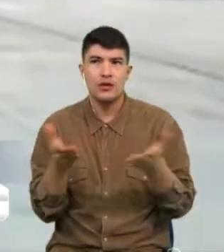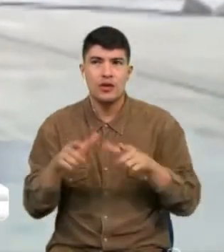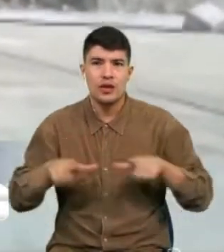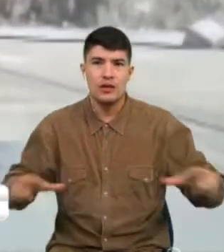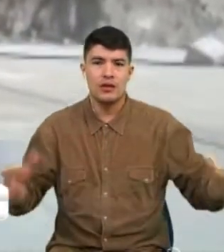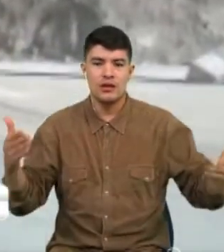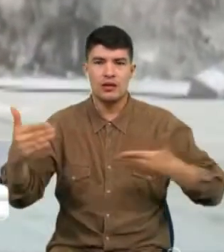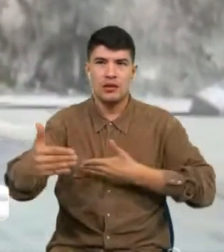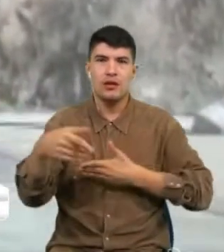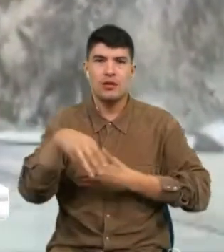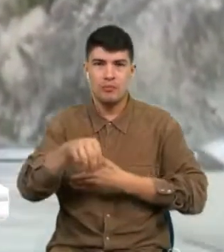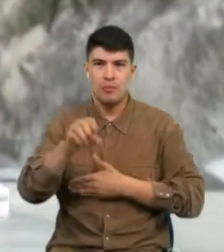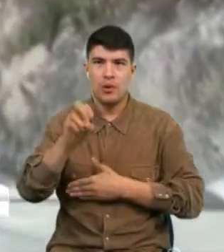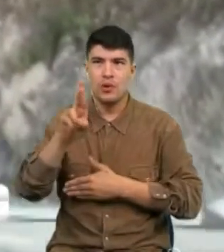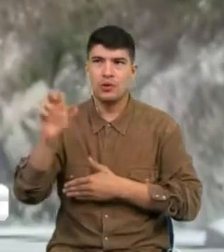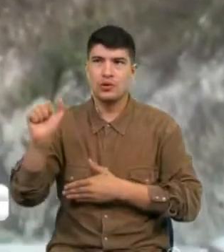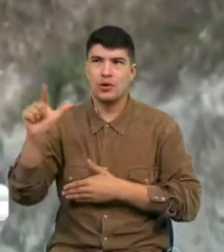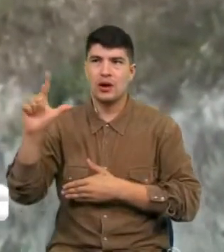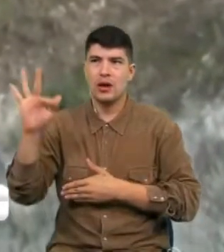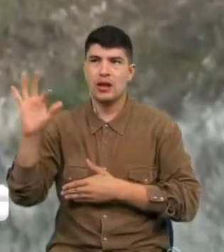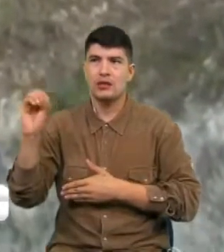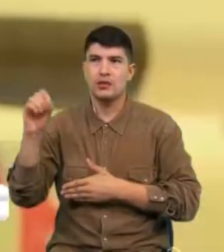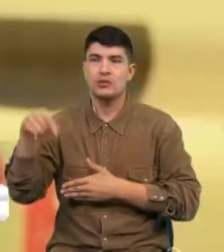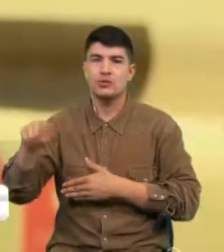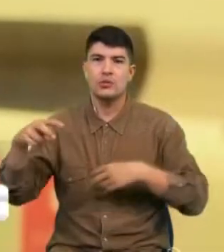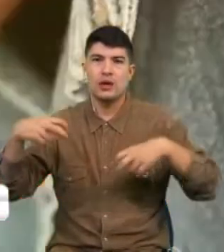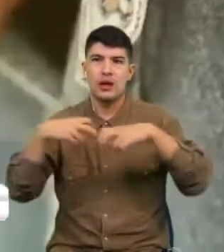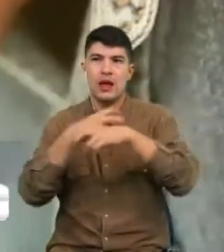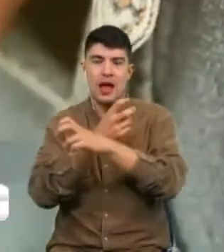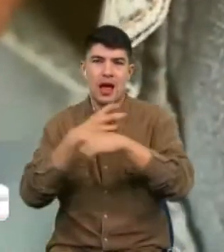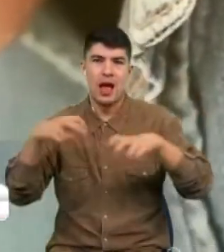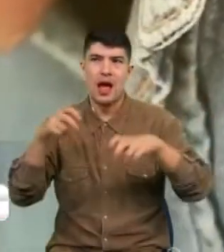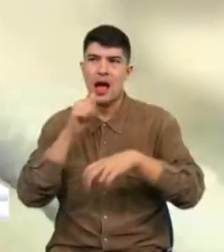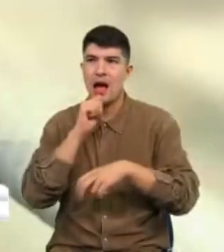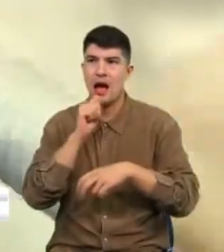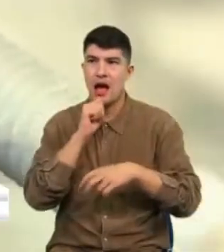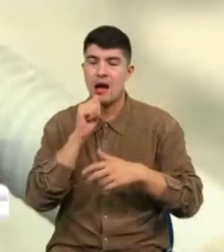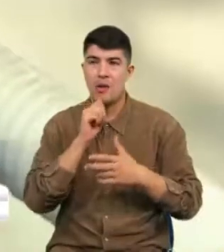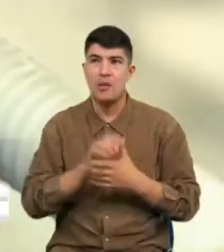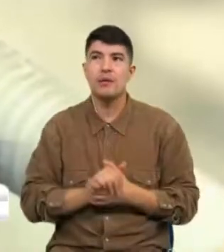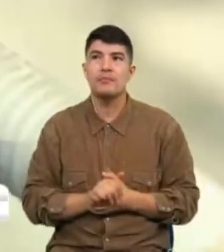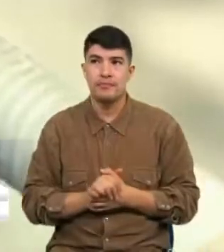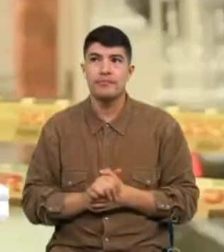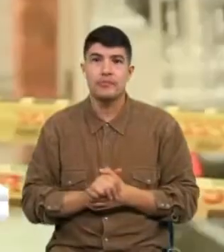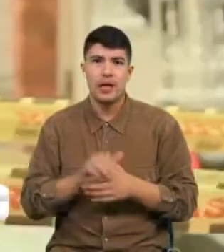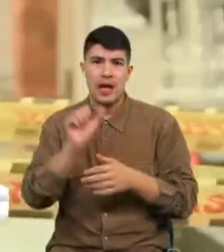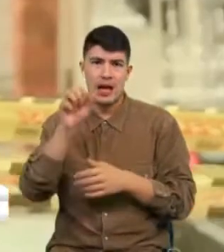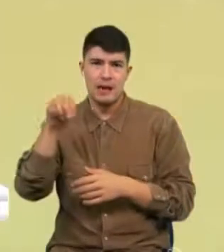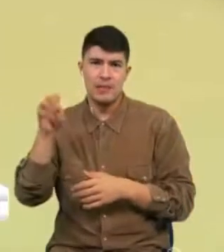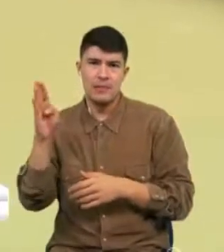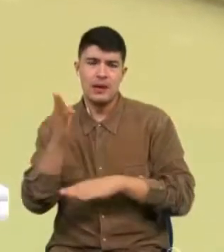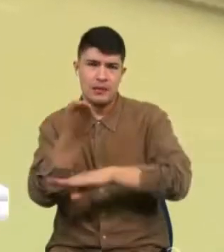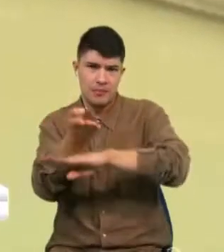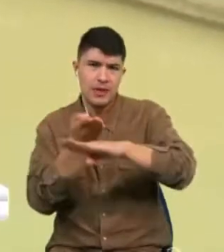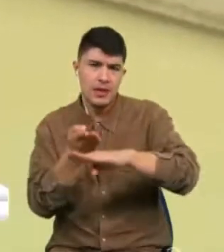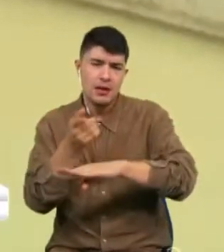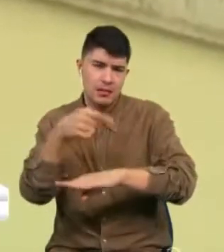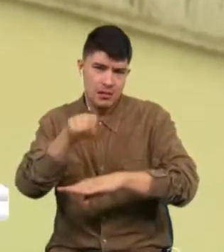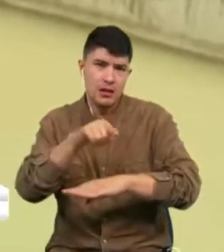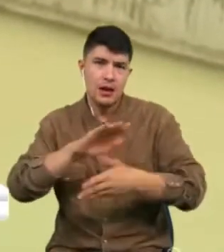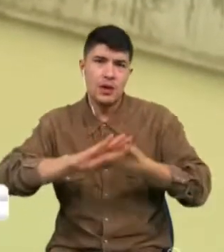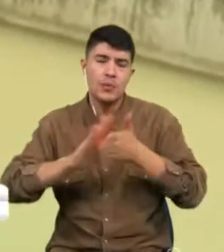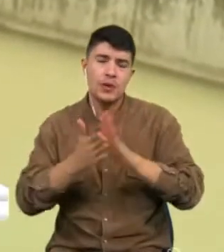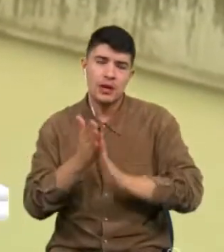de Morro Alto, ubicado en el Parque del Agua. El Acueducto Metropolitano de Bucaramanga pide a los usuarios total comprensión ante